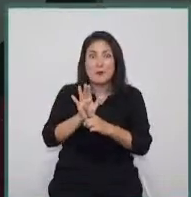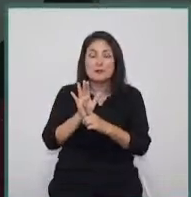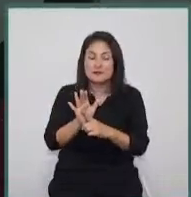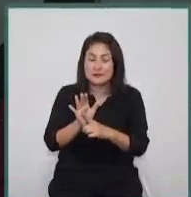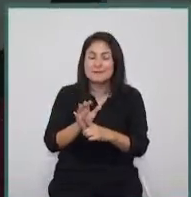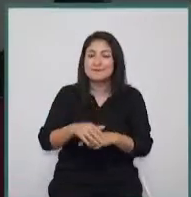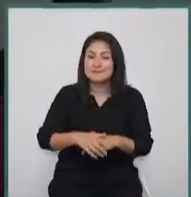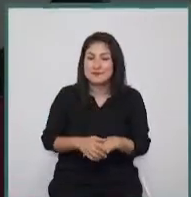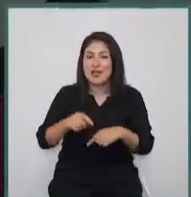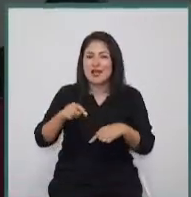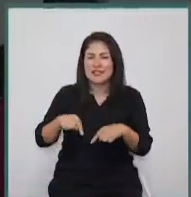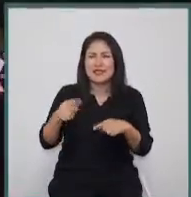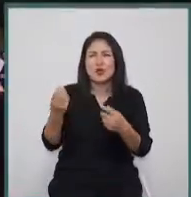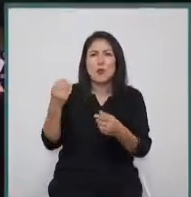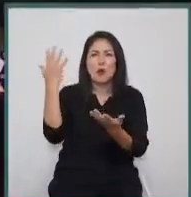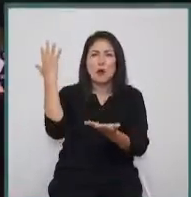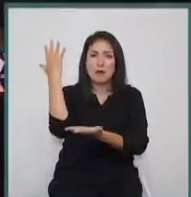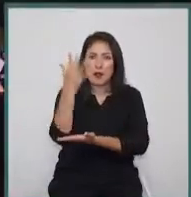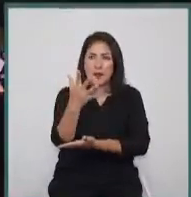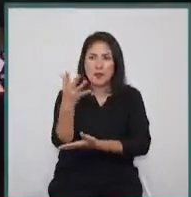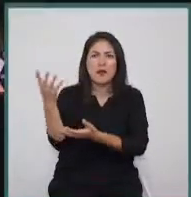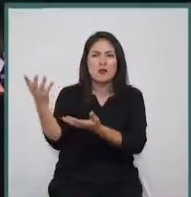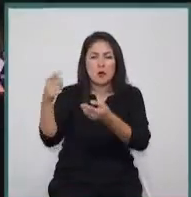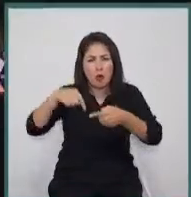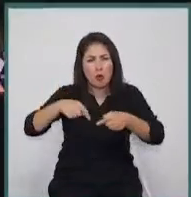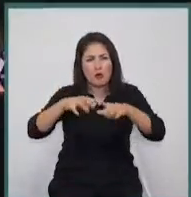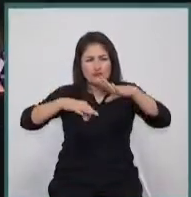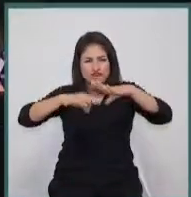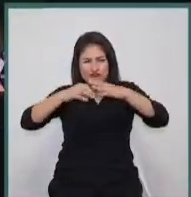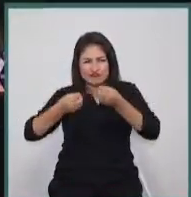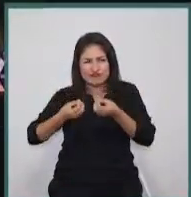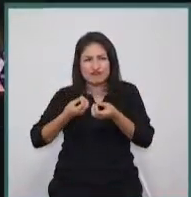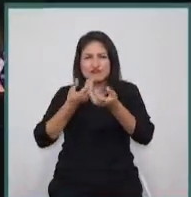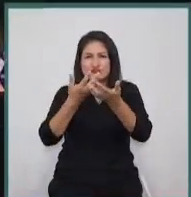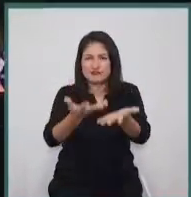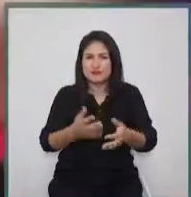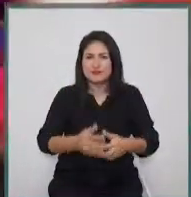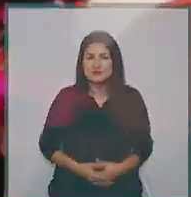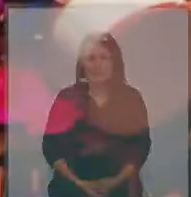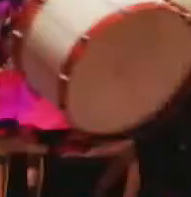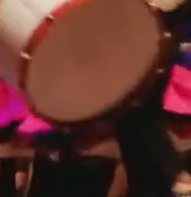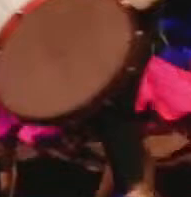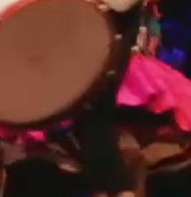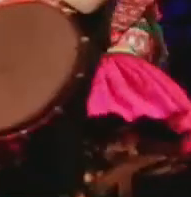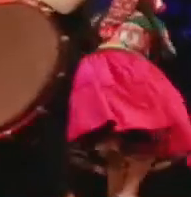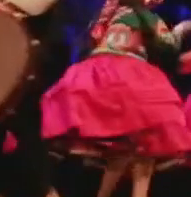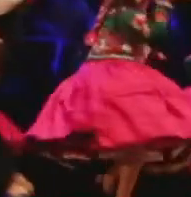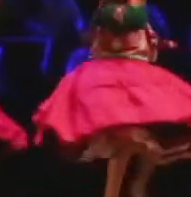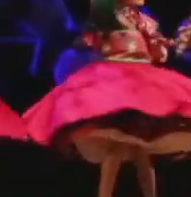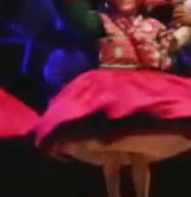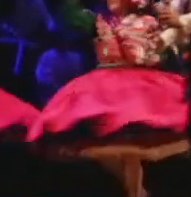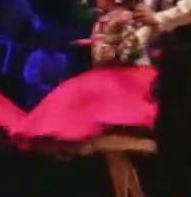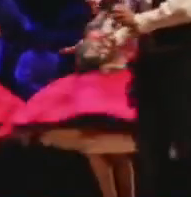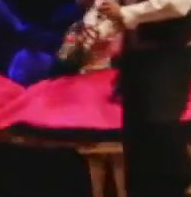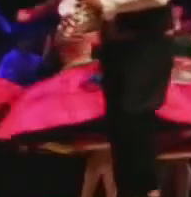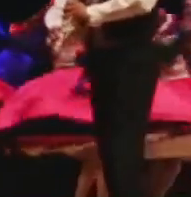de los eventos folclóricos en épocas de carnaval, traídos a un escenario como ese Gran Teatro.